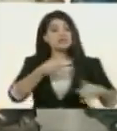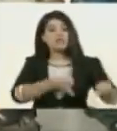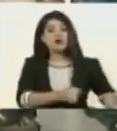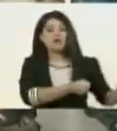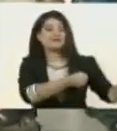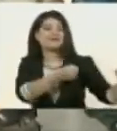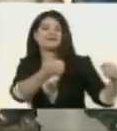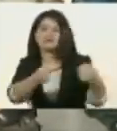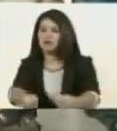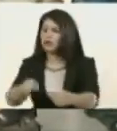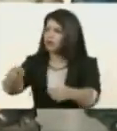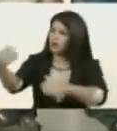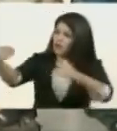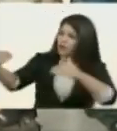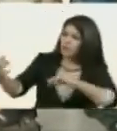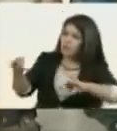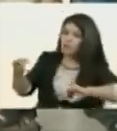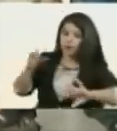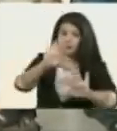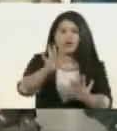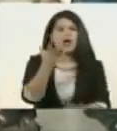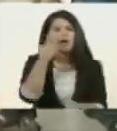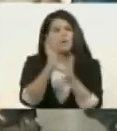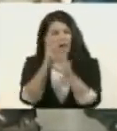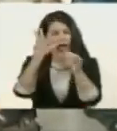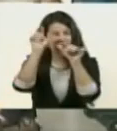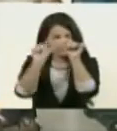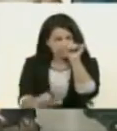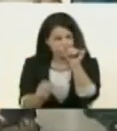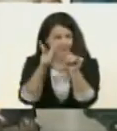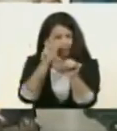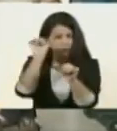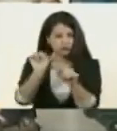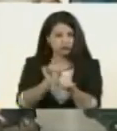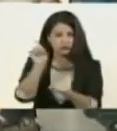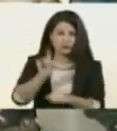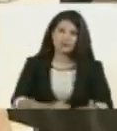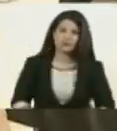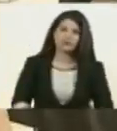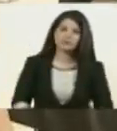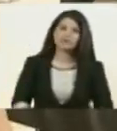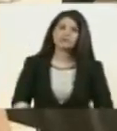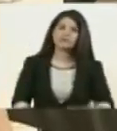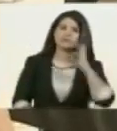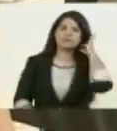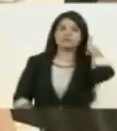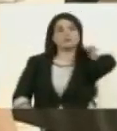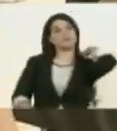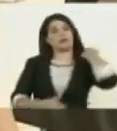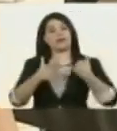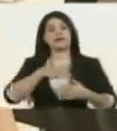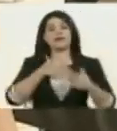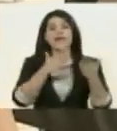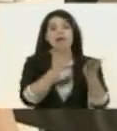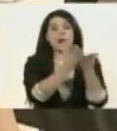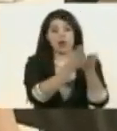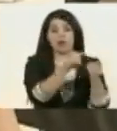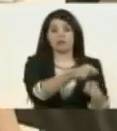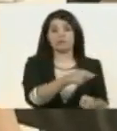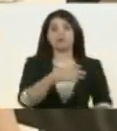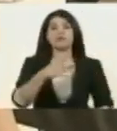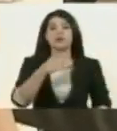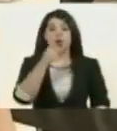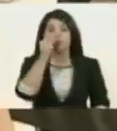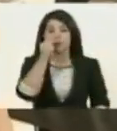las guarimbas. Yo quisiera que ustedes escucharan atentamente las declaraciones que ella compartió con nosotros. Estaban en la escuela, uno de los muchachos